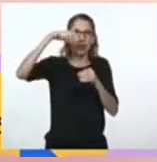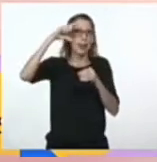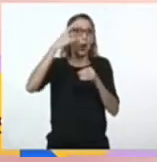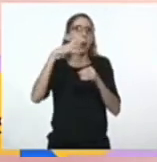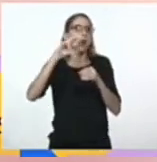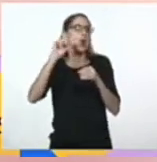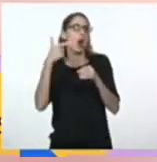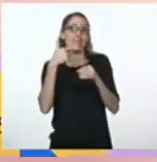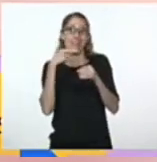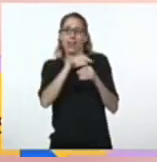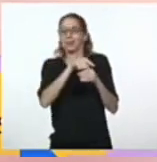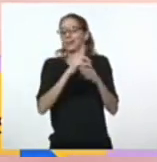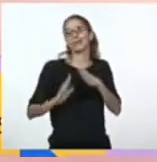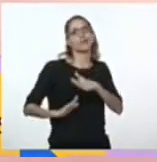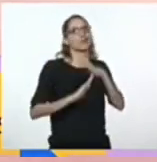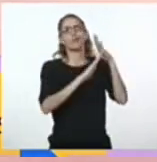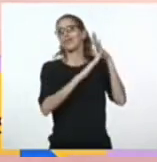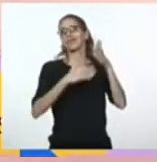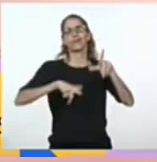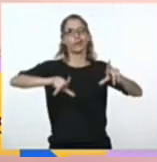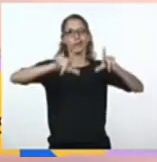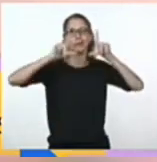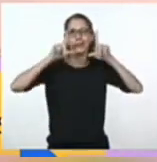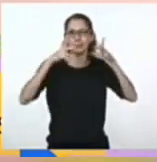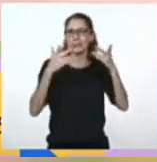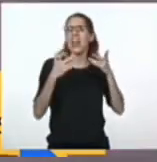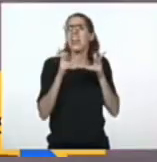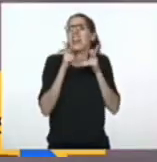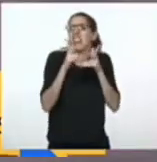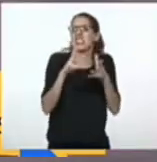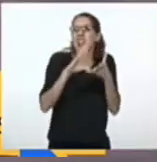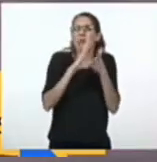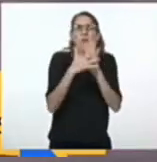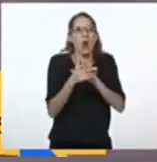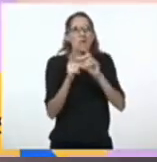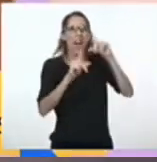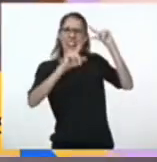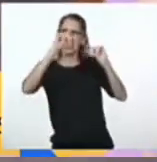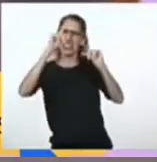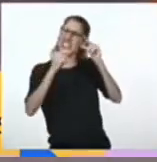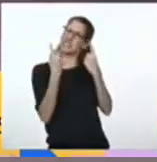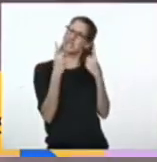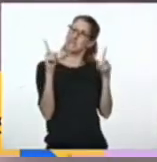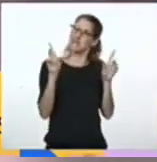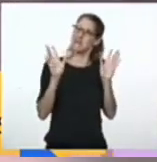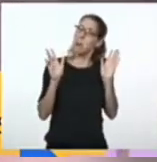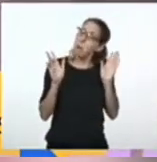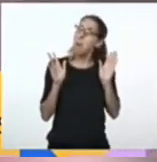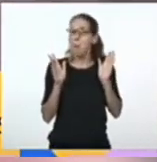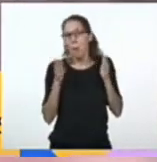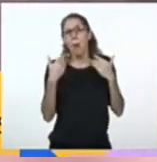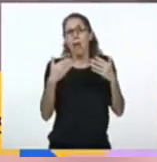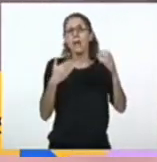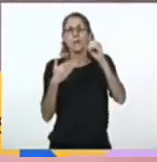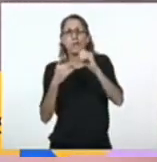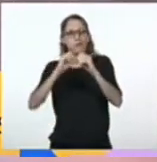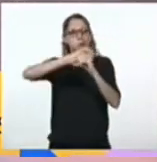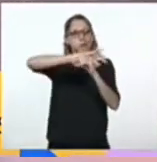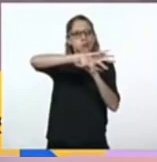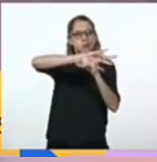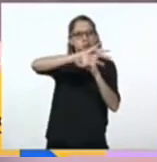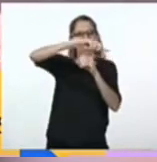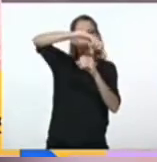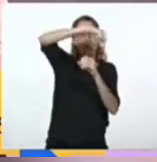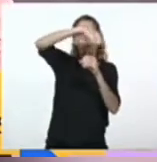esa forma de estrella que tienen, dicen algunos. Es medio raro. Es medio la una forma, estrella, sí, como esta parte, ¿no? El cuerpo de